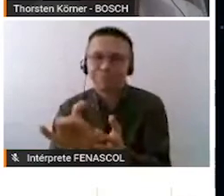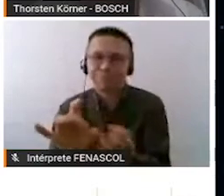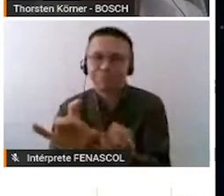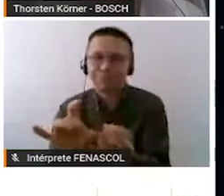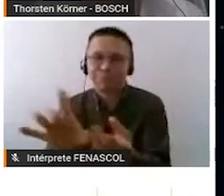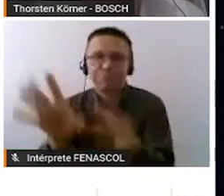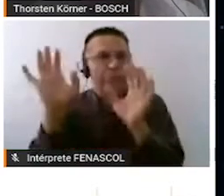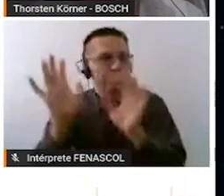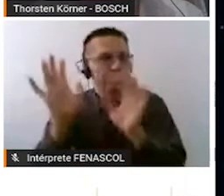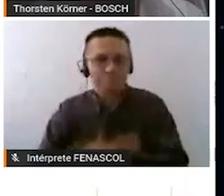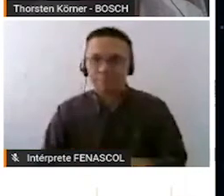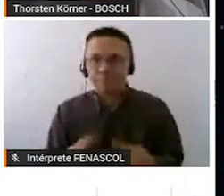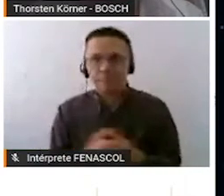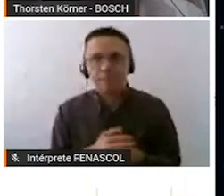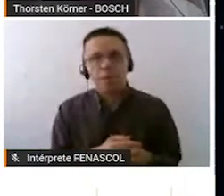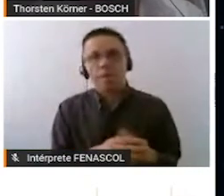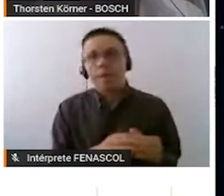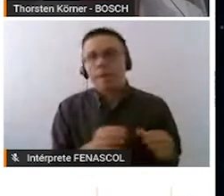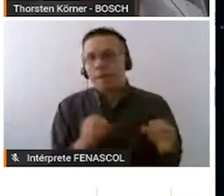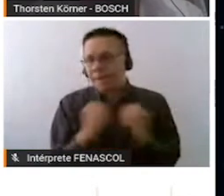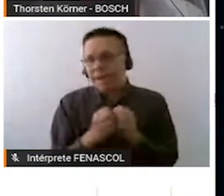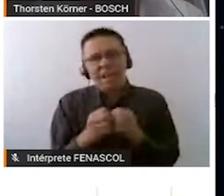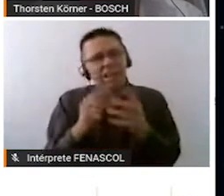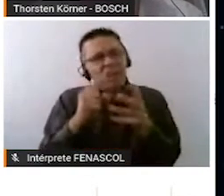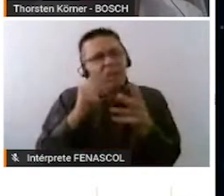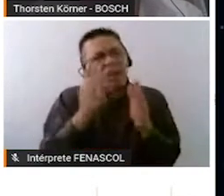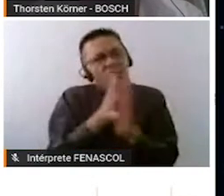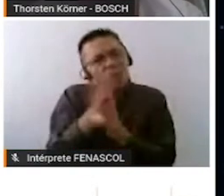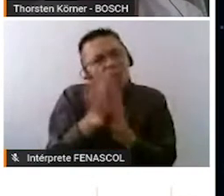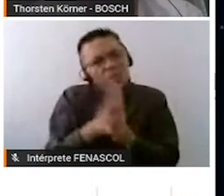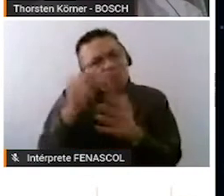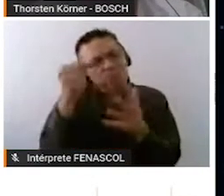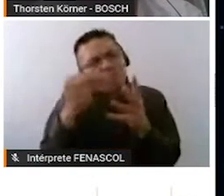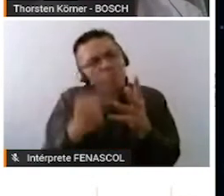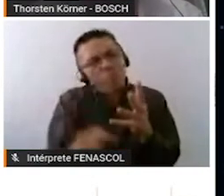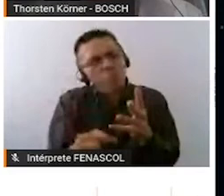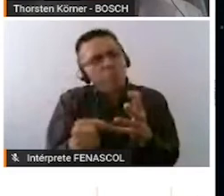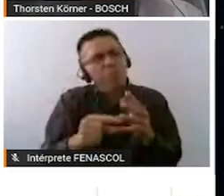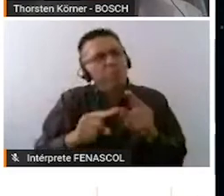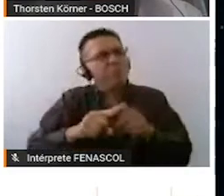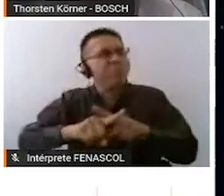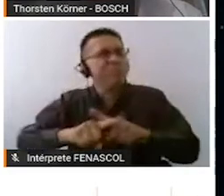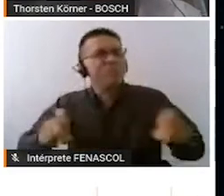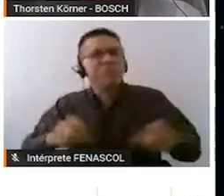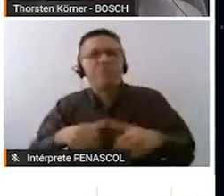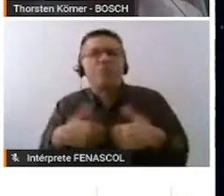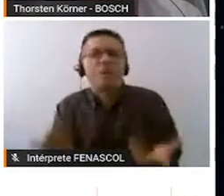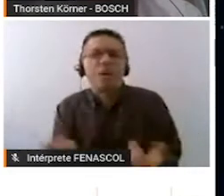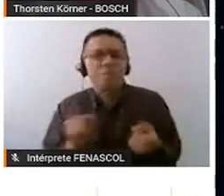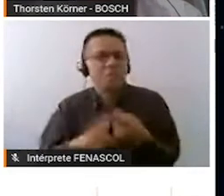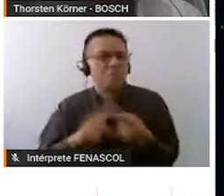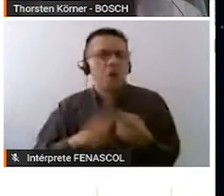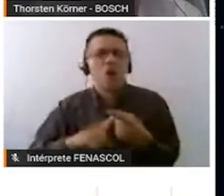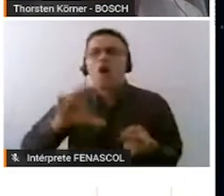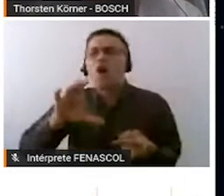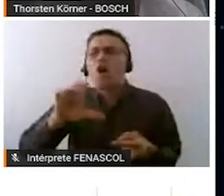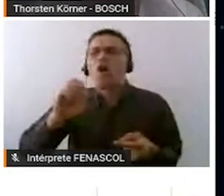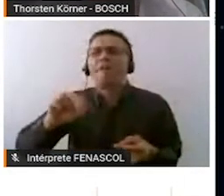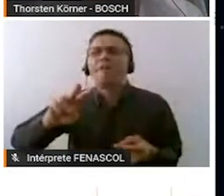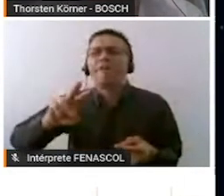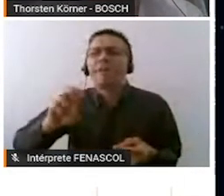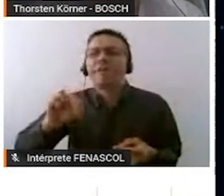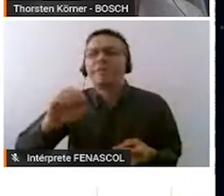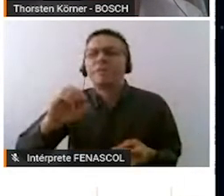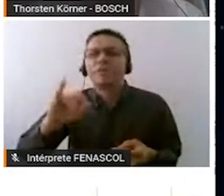Luego, tenemos diferentes tipos de datos. Tenemos datos convencionales, que son los datos que normalmente un ingeniero toma del